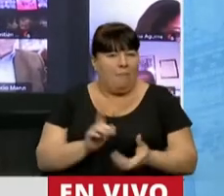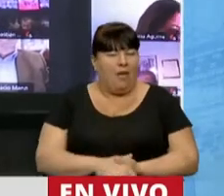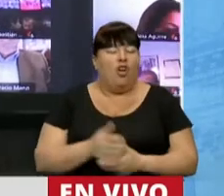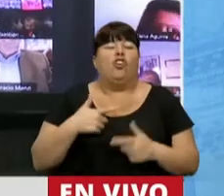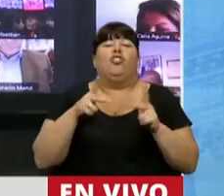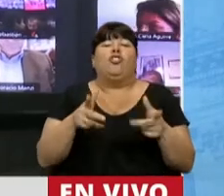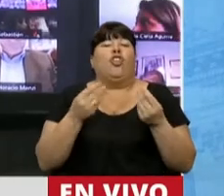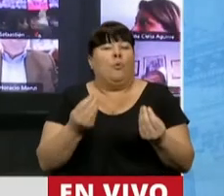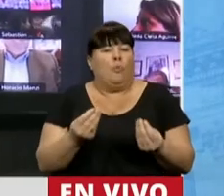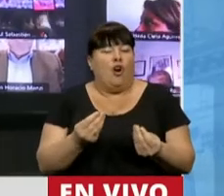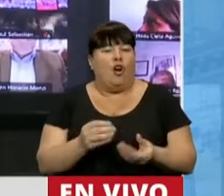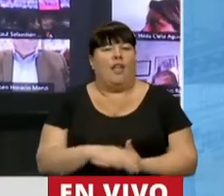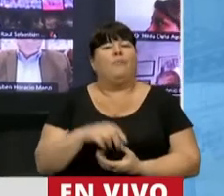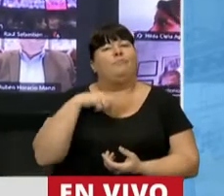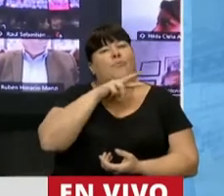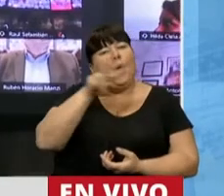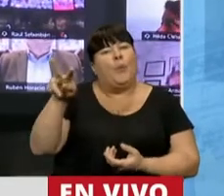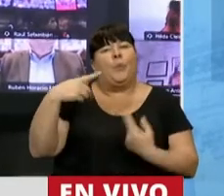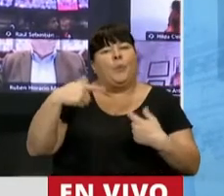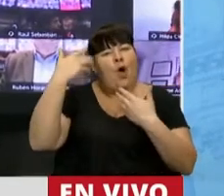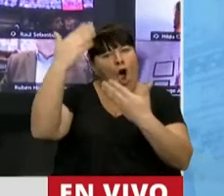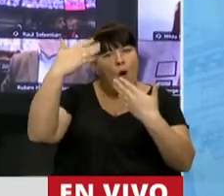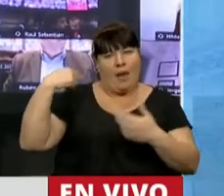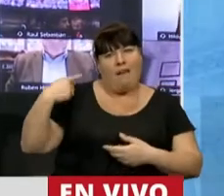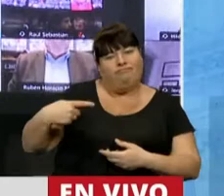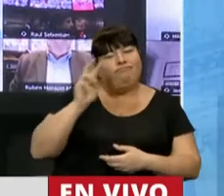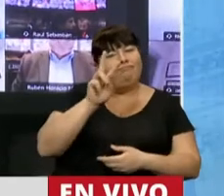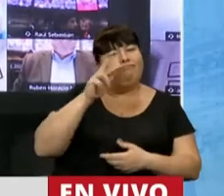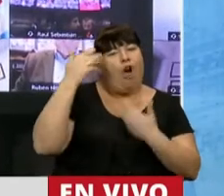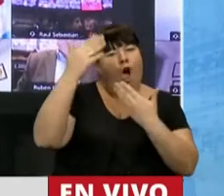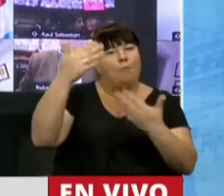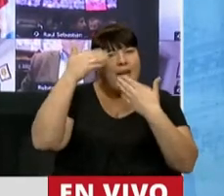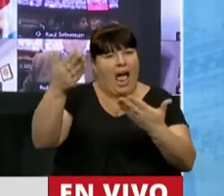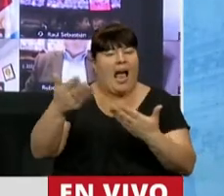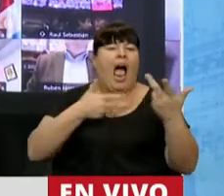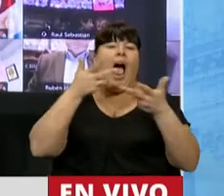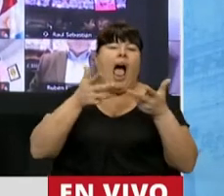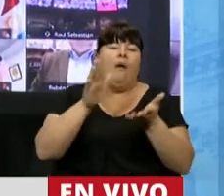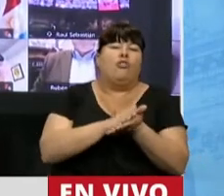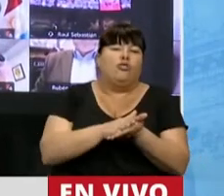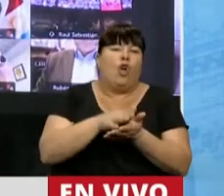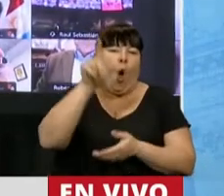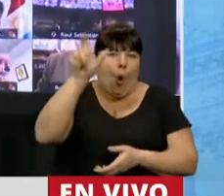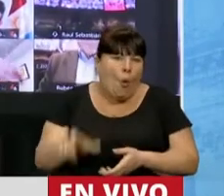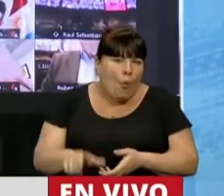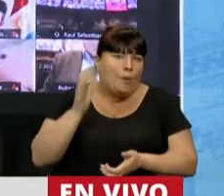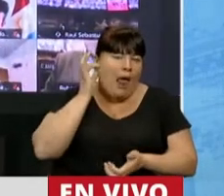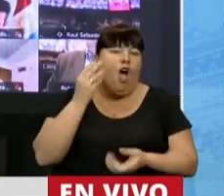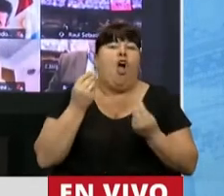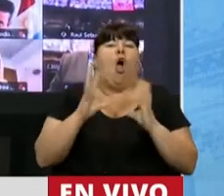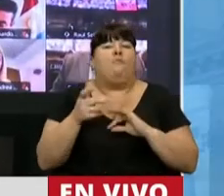digo esto porque vi muchos homenajes en estos días, muchos homenajes hablando de él,